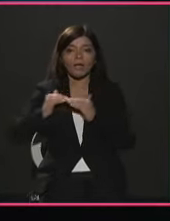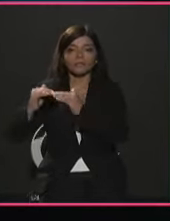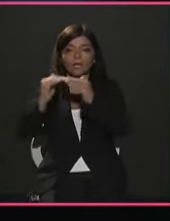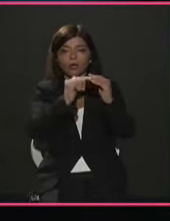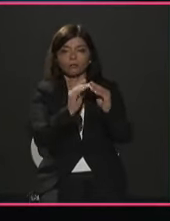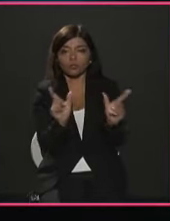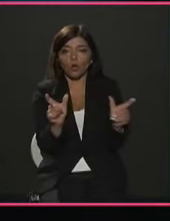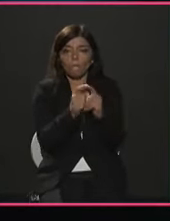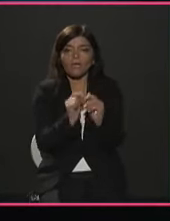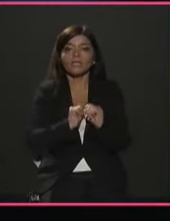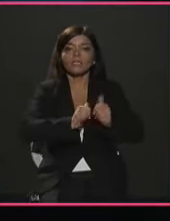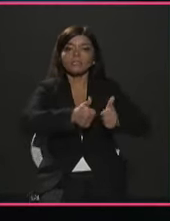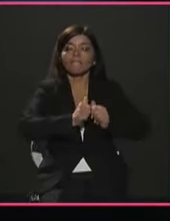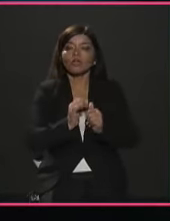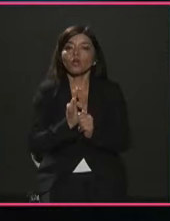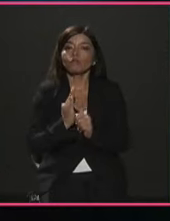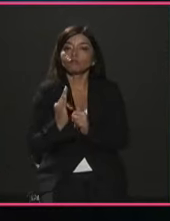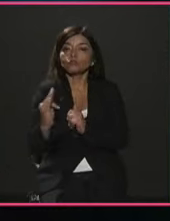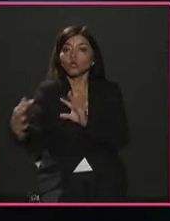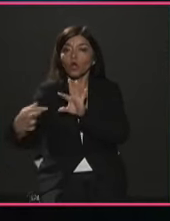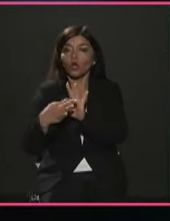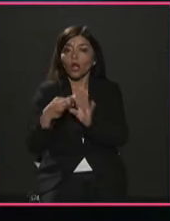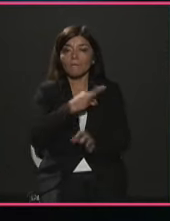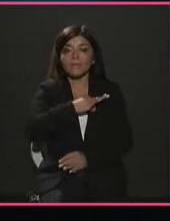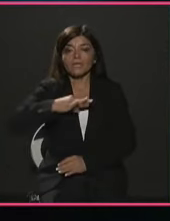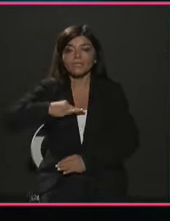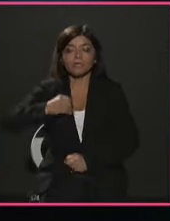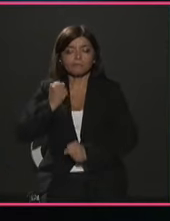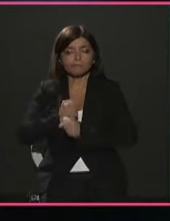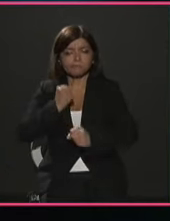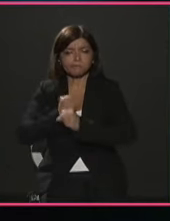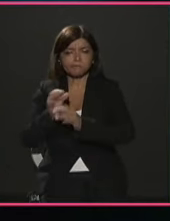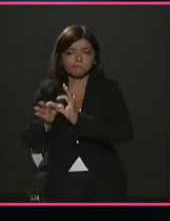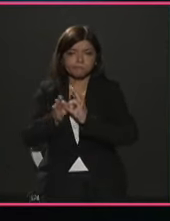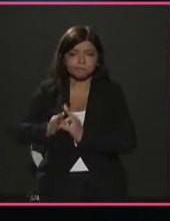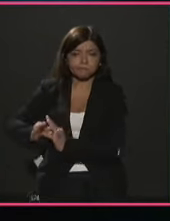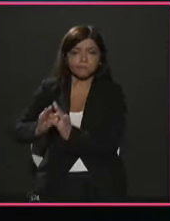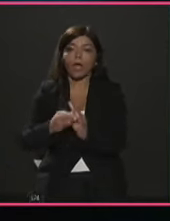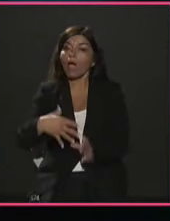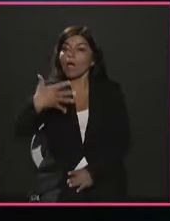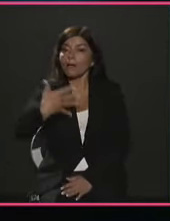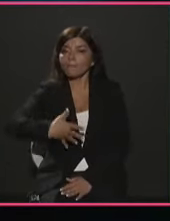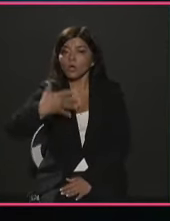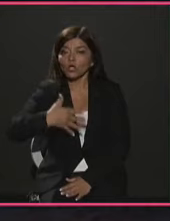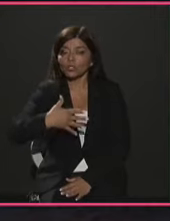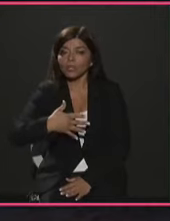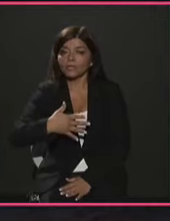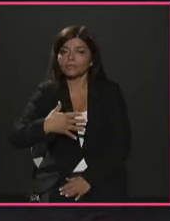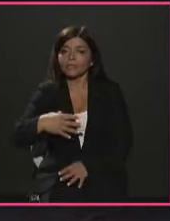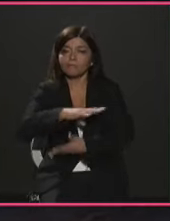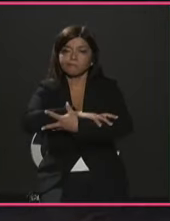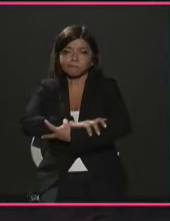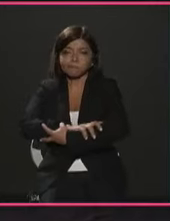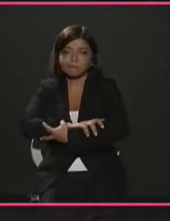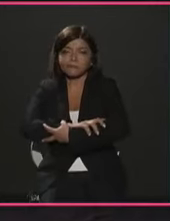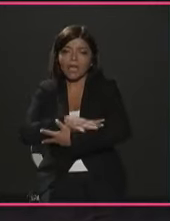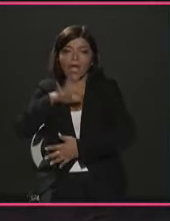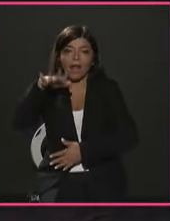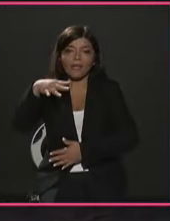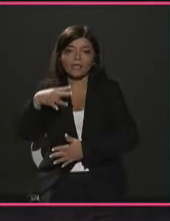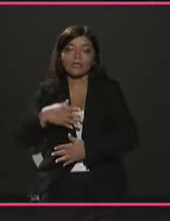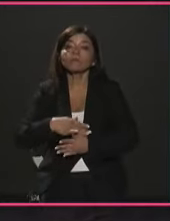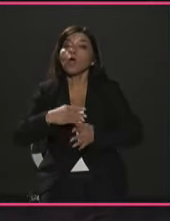la comisión desafíos del futuro eh junto con el Ministerio hemos hecho un trabajo creo muy valioso de generar esos consensos y de construir en agendas